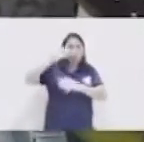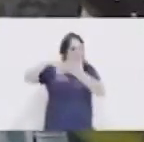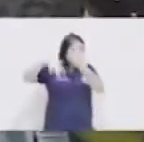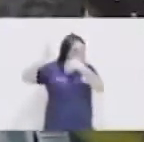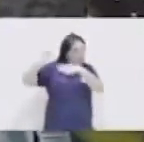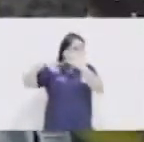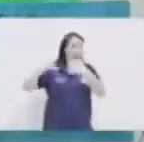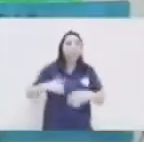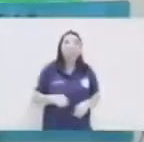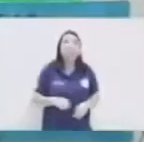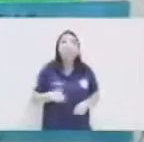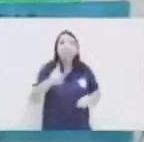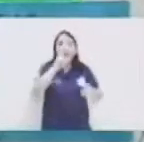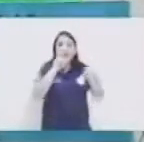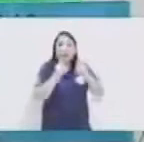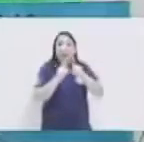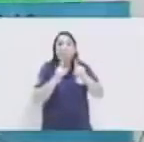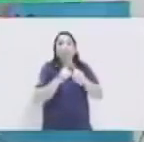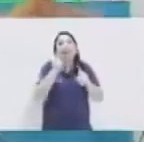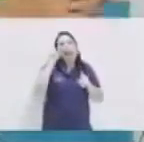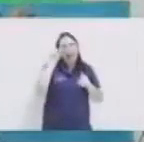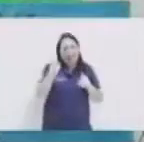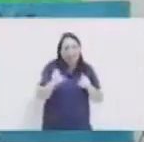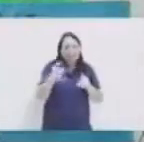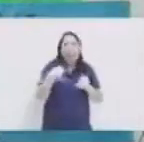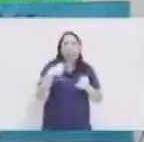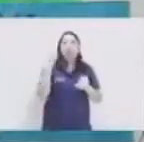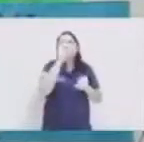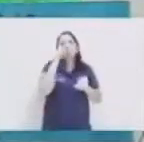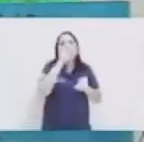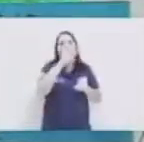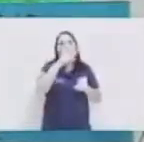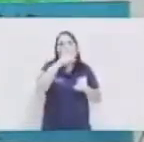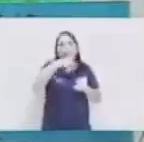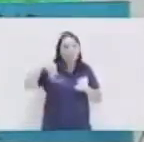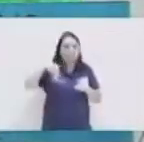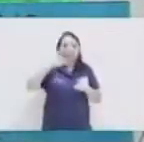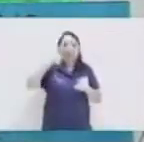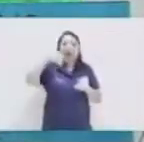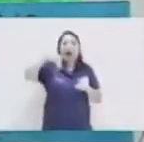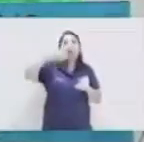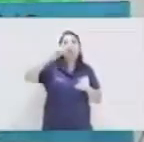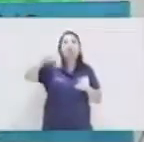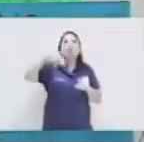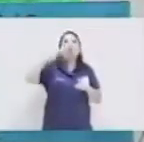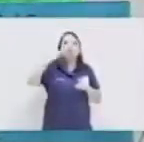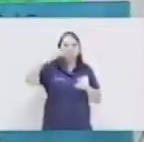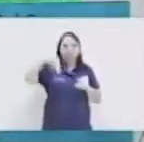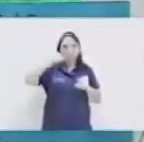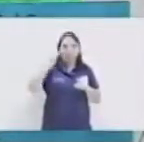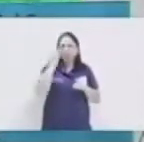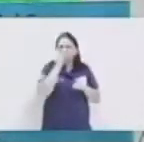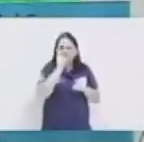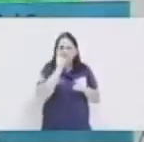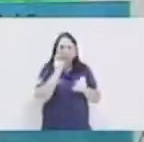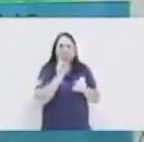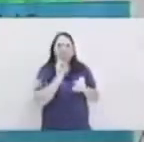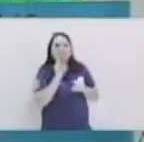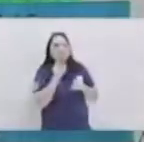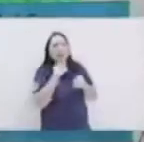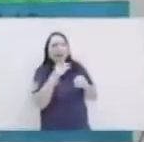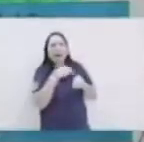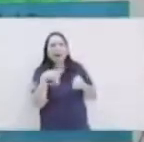cierta forma esta literatura es anónima, porque va hacia todo el pueblo. Aunque sí había castas, sí habían sacerdotes,